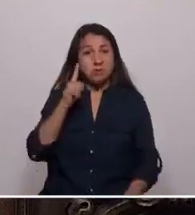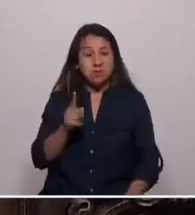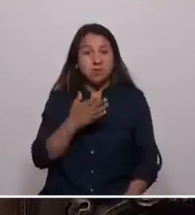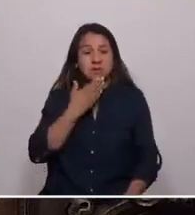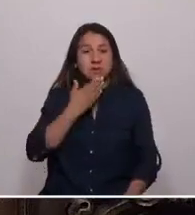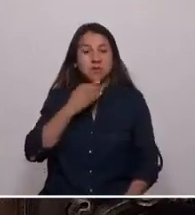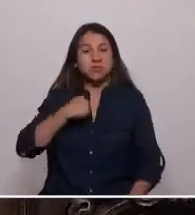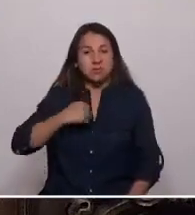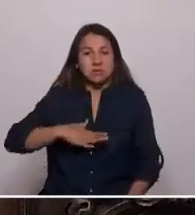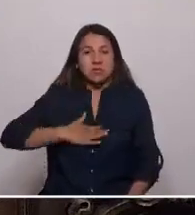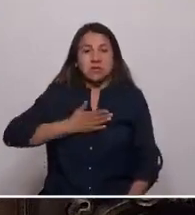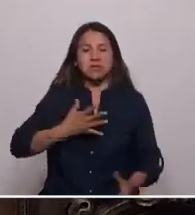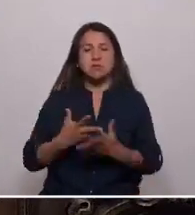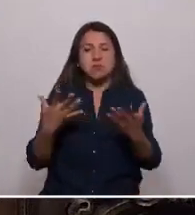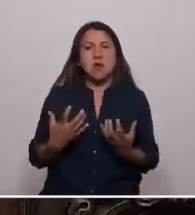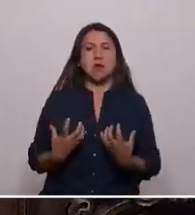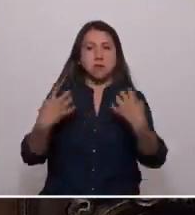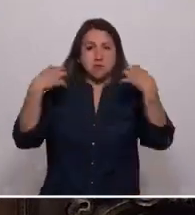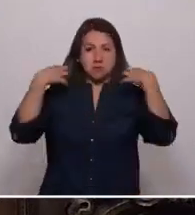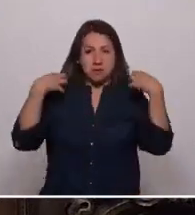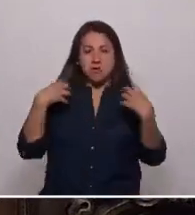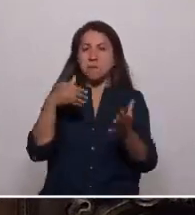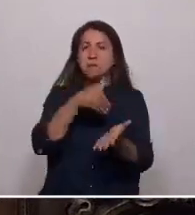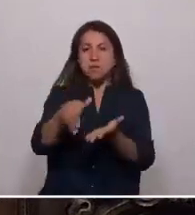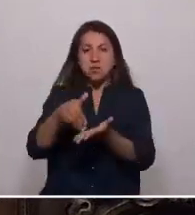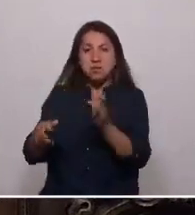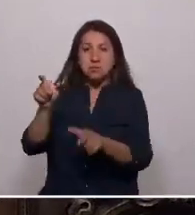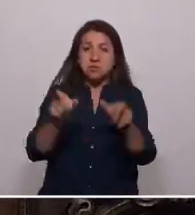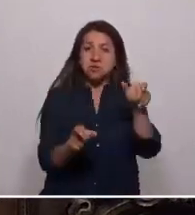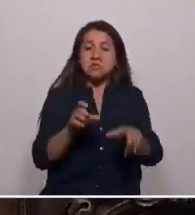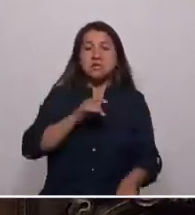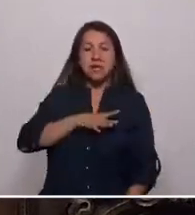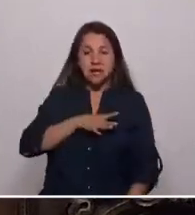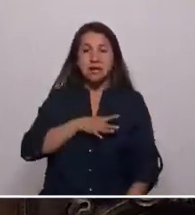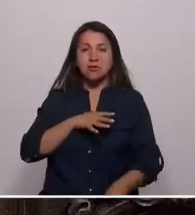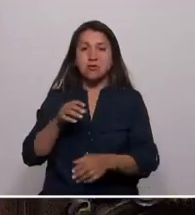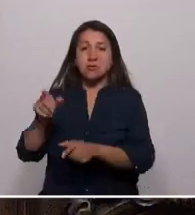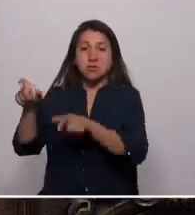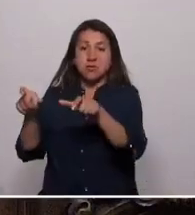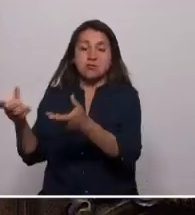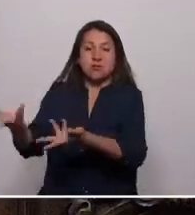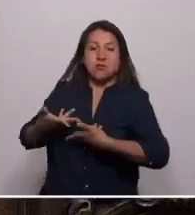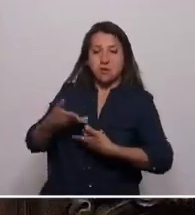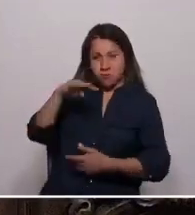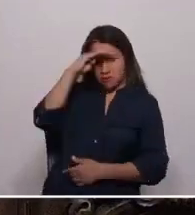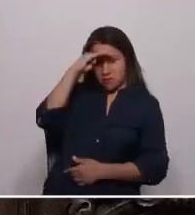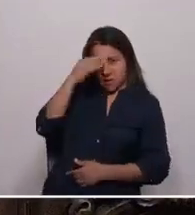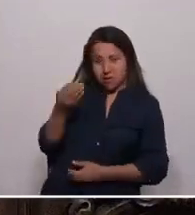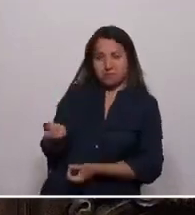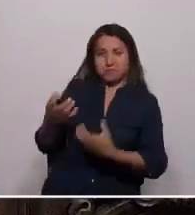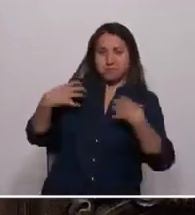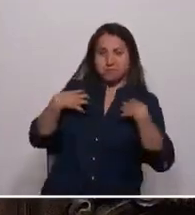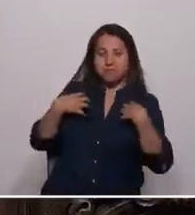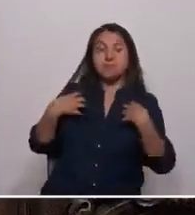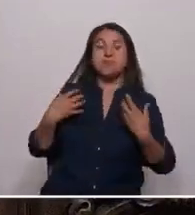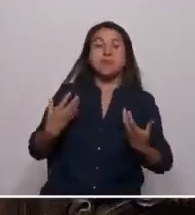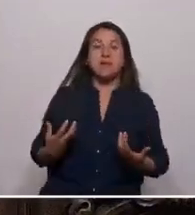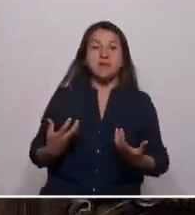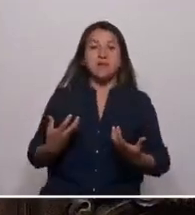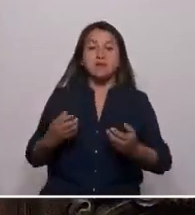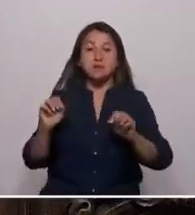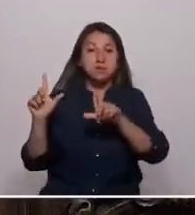sentí la enorme responsabilidad que millones de chilenos depositaron en nosotros. La sombra de los sesgos y las